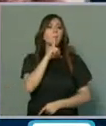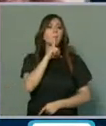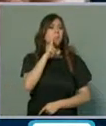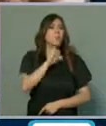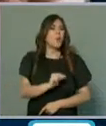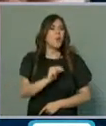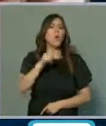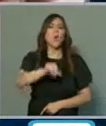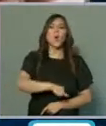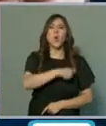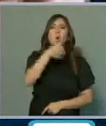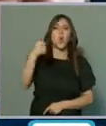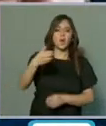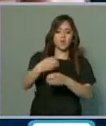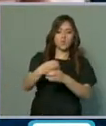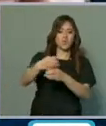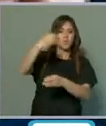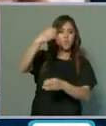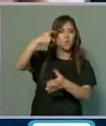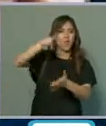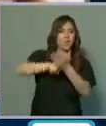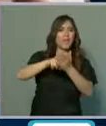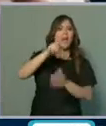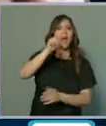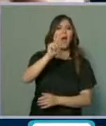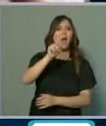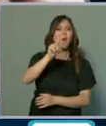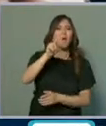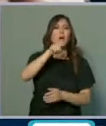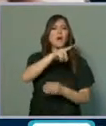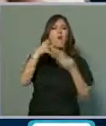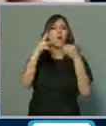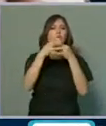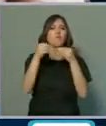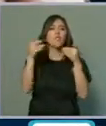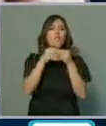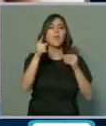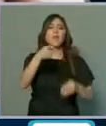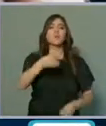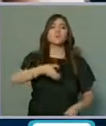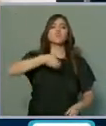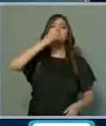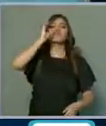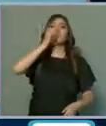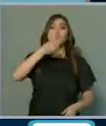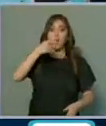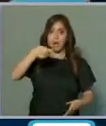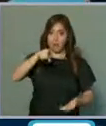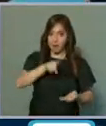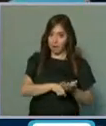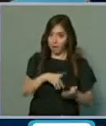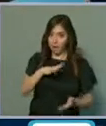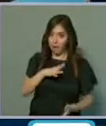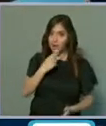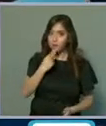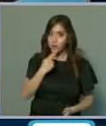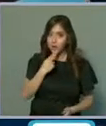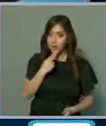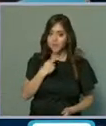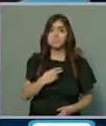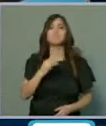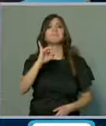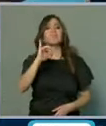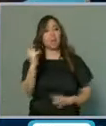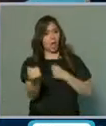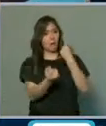agua que vienen con sabor a fruta y es como más agradable al paladar, también viene con azúcar. Algunas sí,